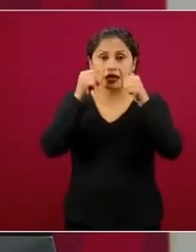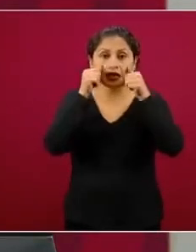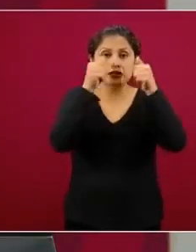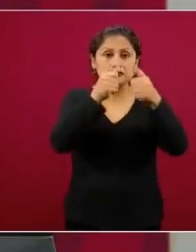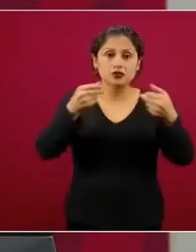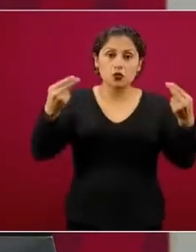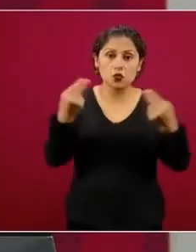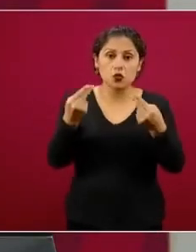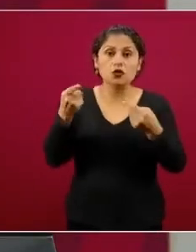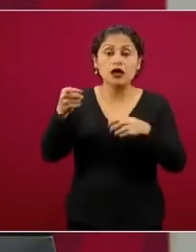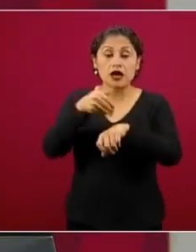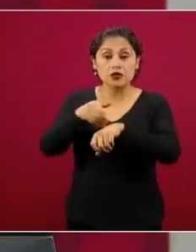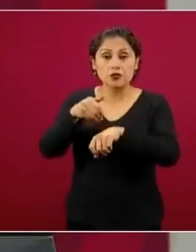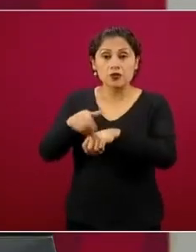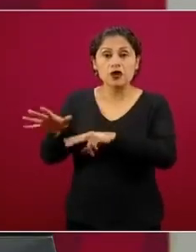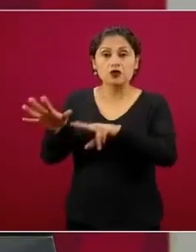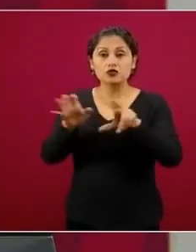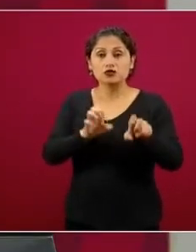número